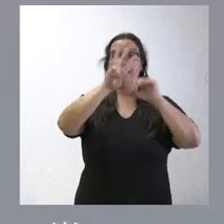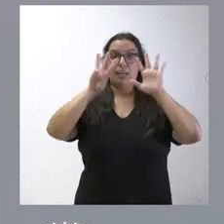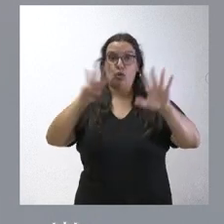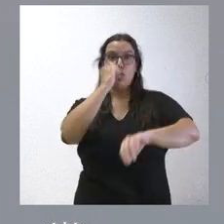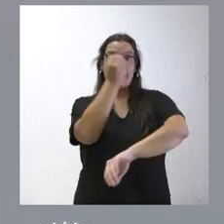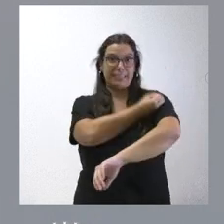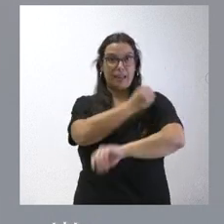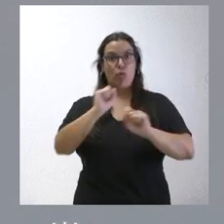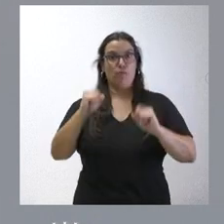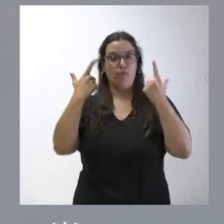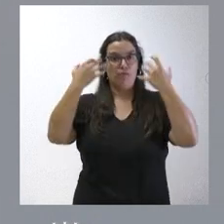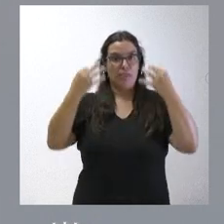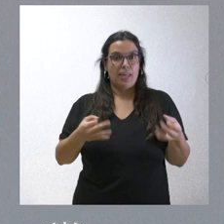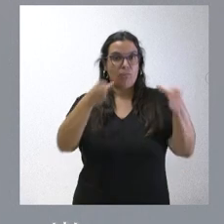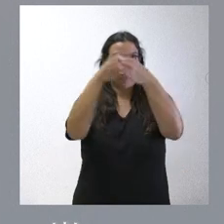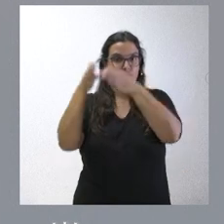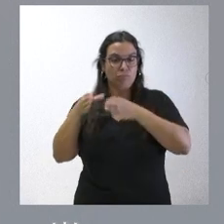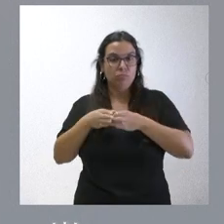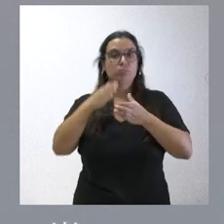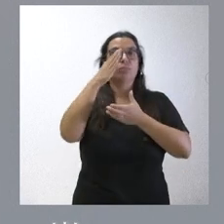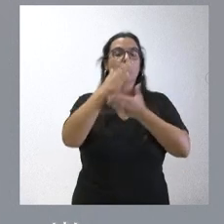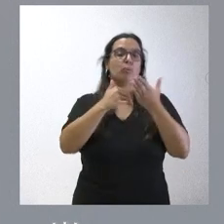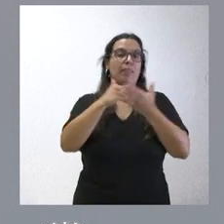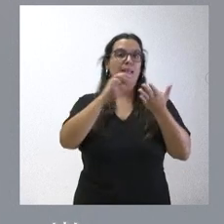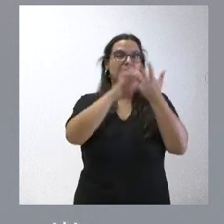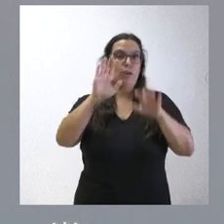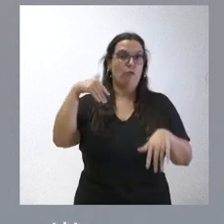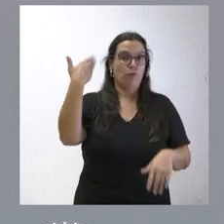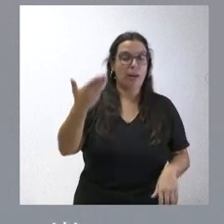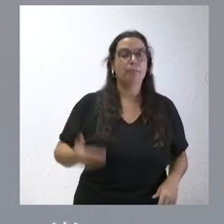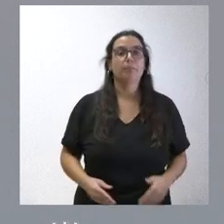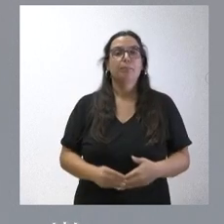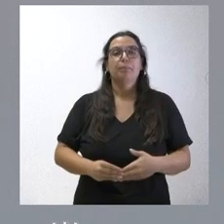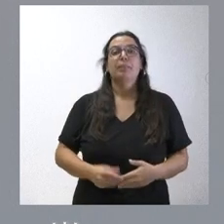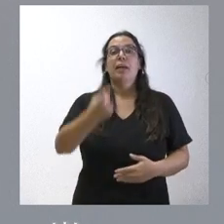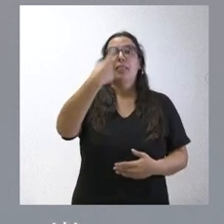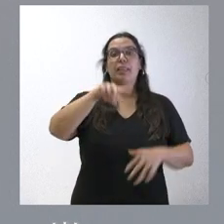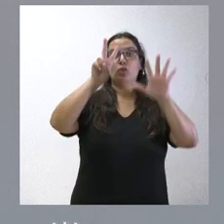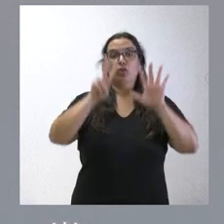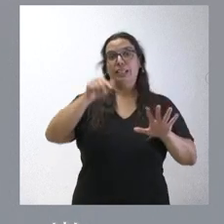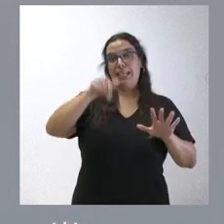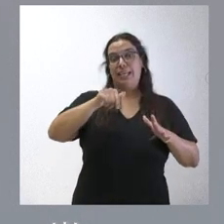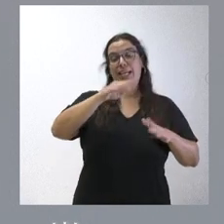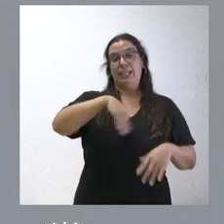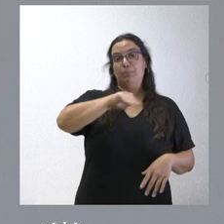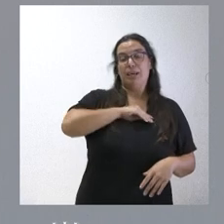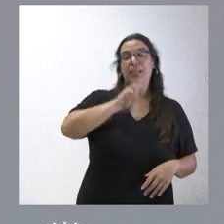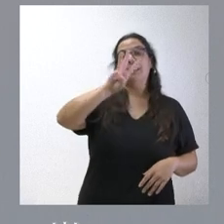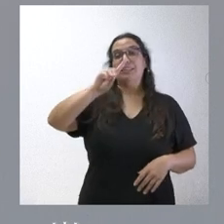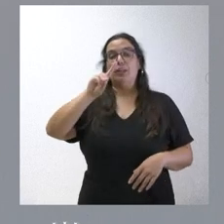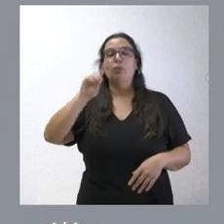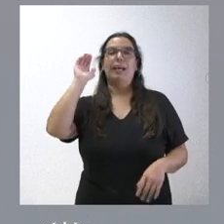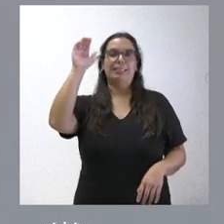en el registro de comunidades de castillero en el exterior 107 domiciliadas en España y 31 están domiciliadas